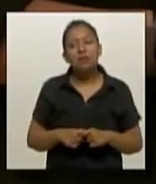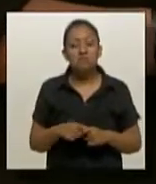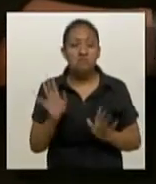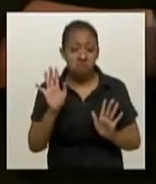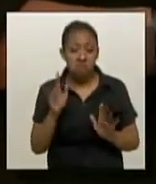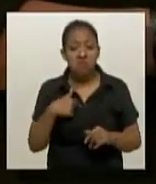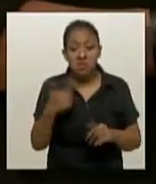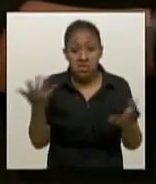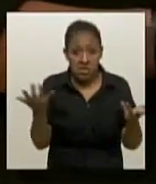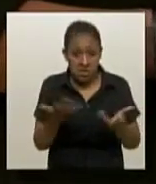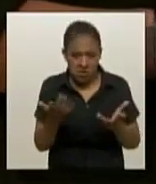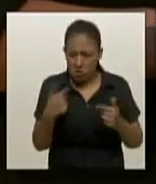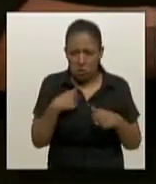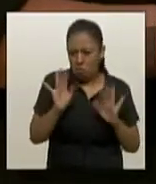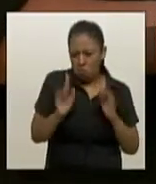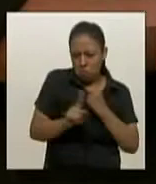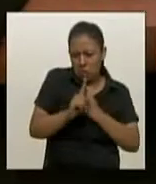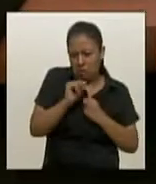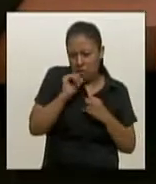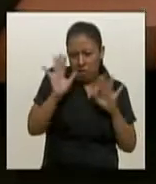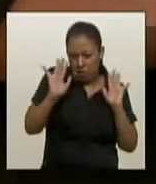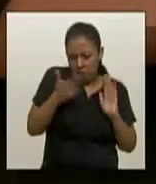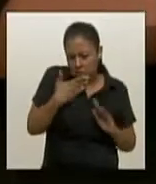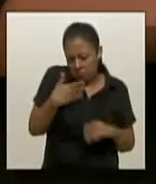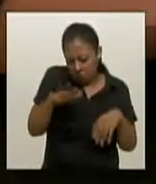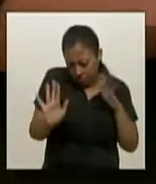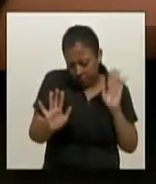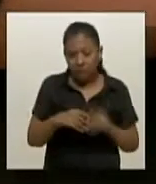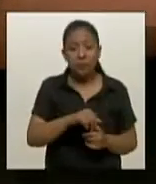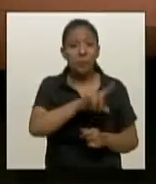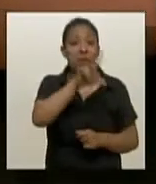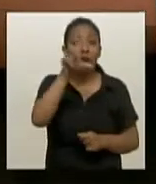Se hizo, yo no tuve ningún problema. Posteriormente,